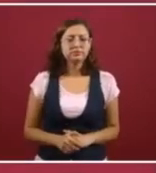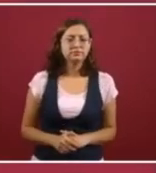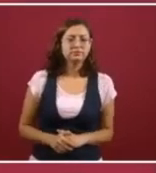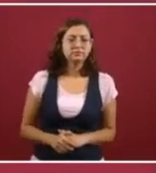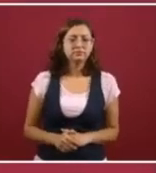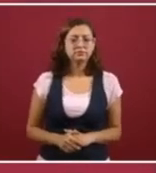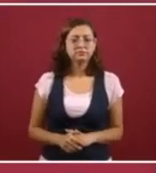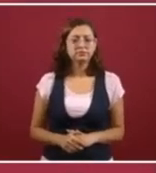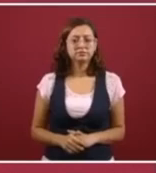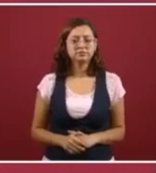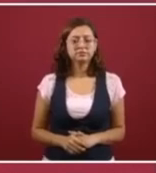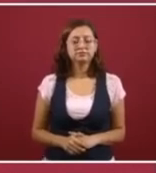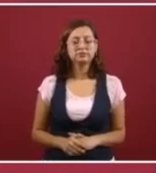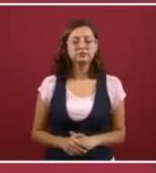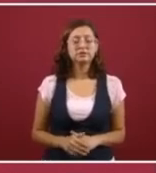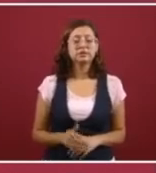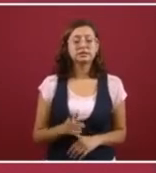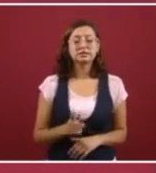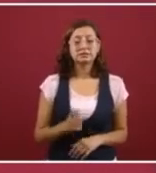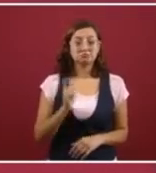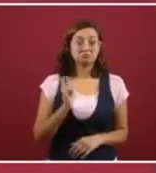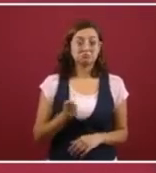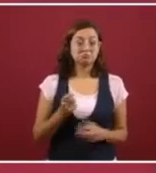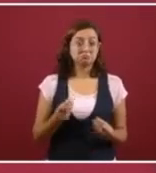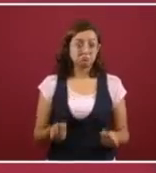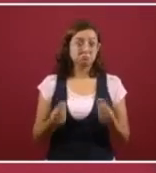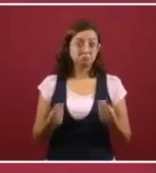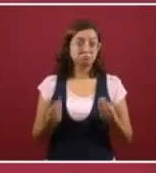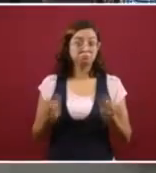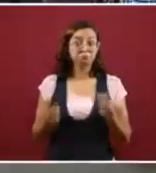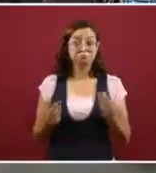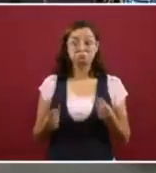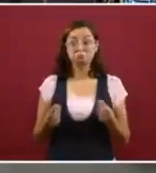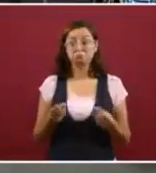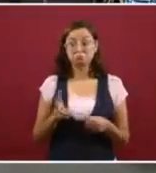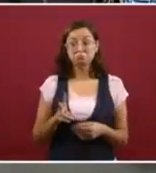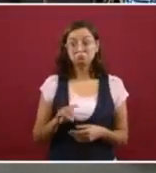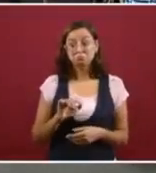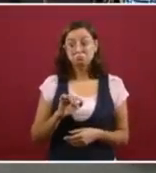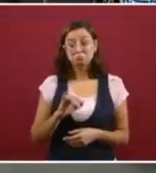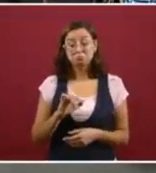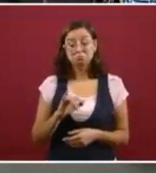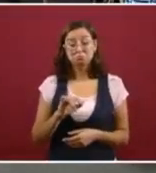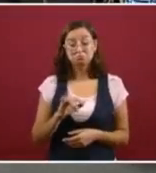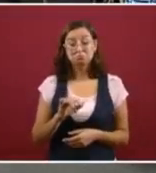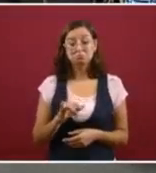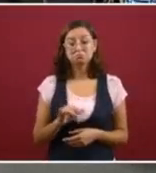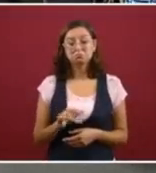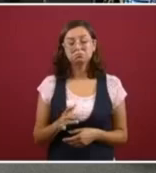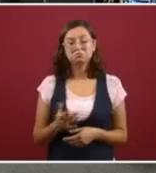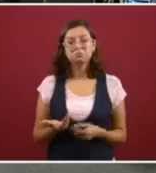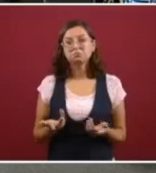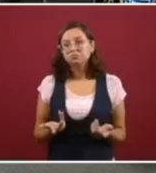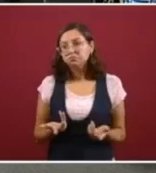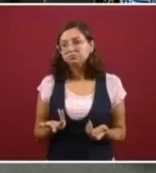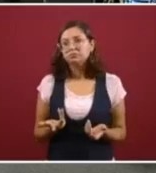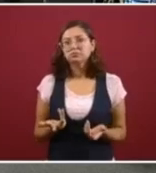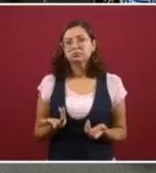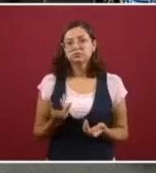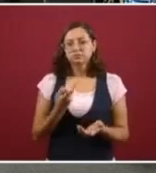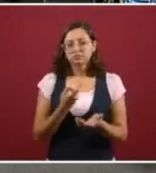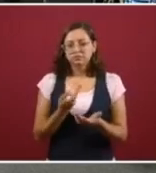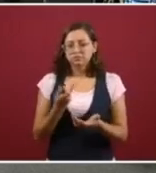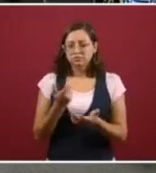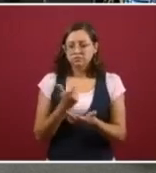Se puede decir, es bastante, sí, porque se aumentó al